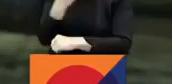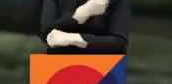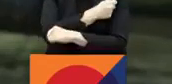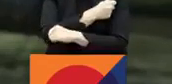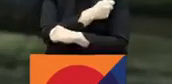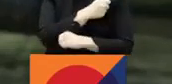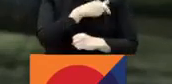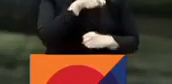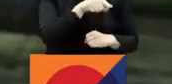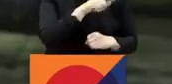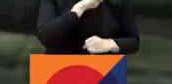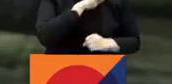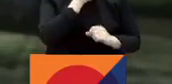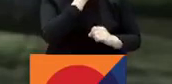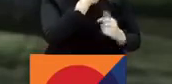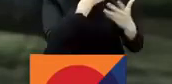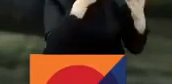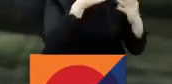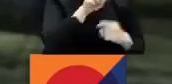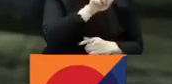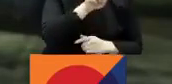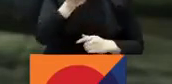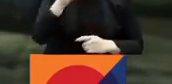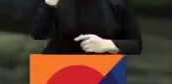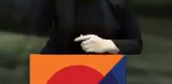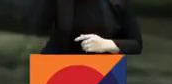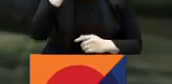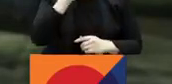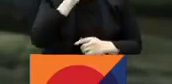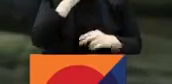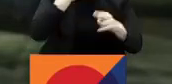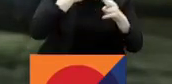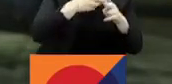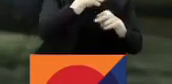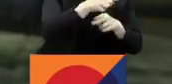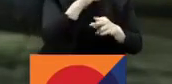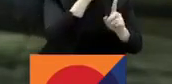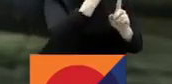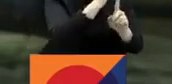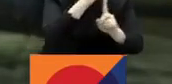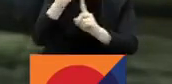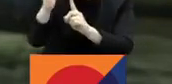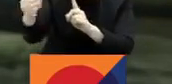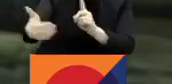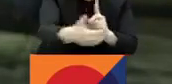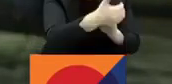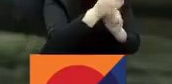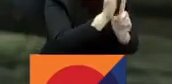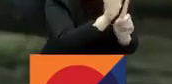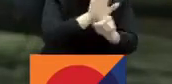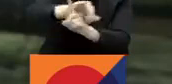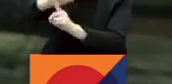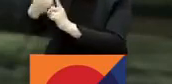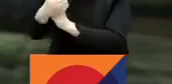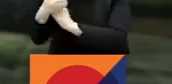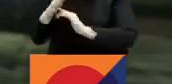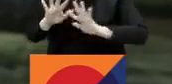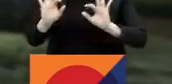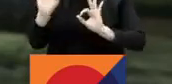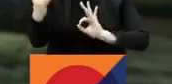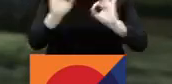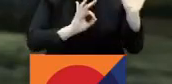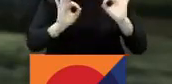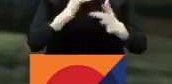están identificadas y que están siguiendo todos los protocolos epidemiológicos y de bioseguridad internacionales. Su salud está en un